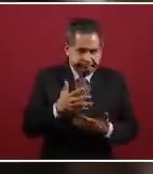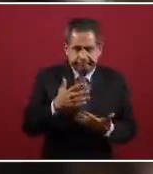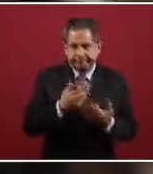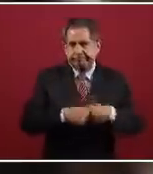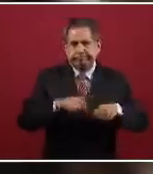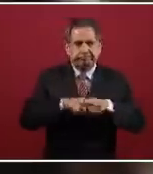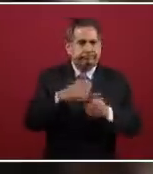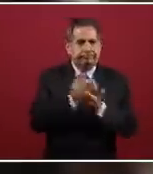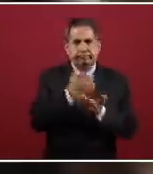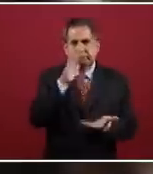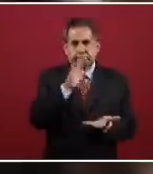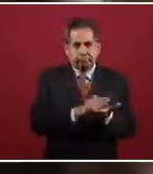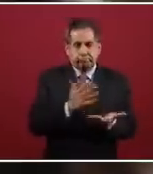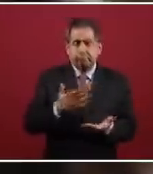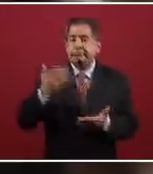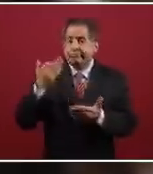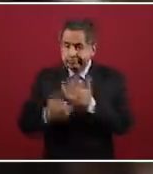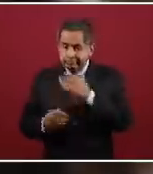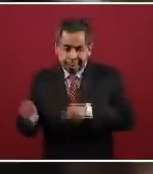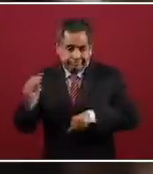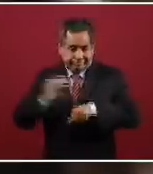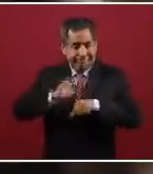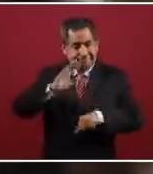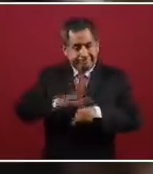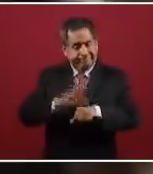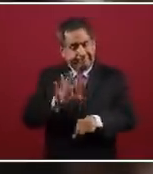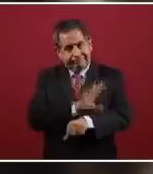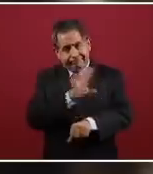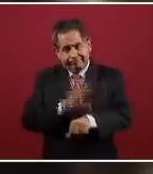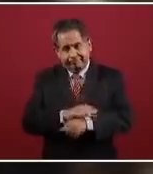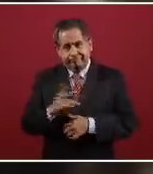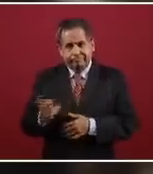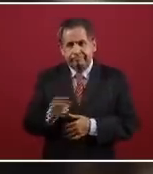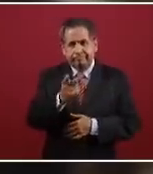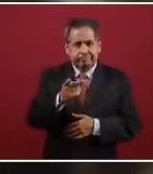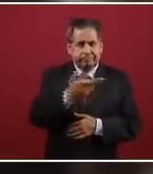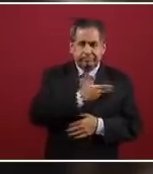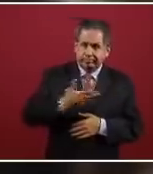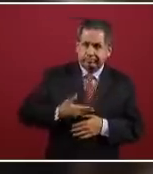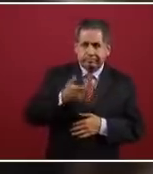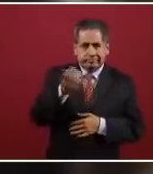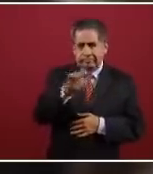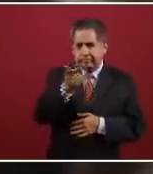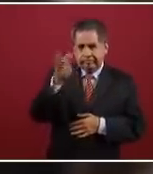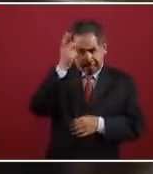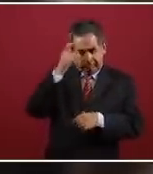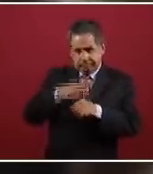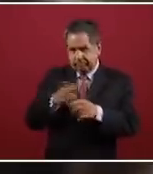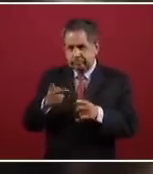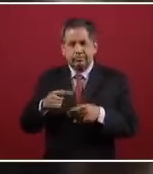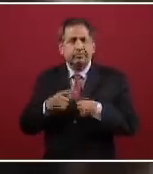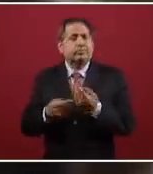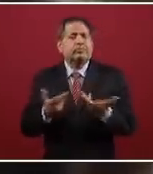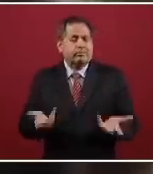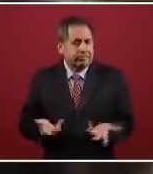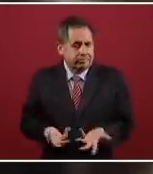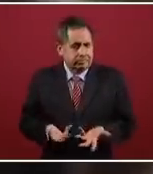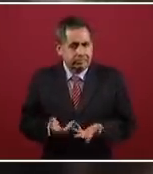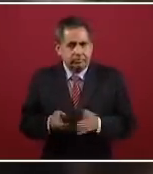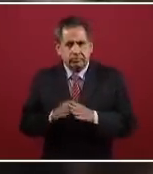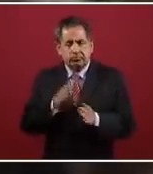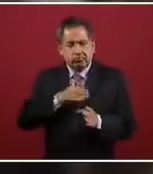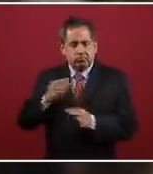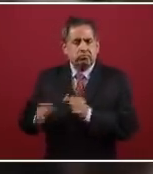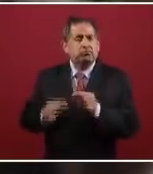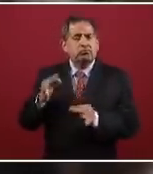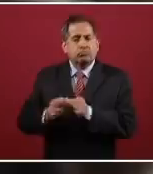social, económica se pare, se frene. Y la pregunta, presidente, el director también de la CFE, es qué hacer para poder cumplir los